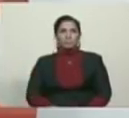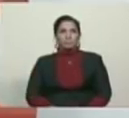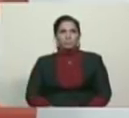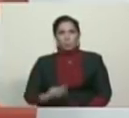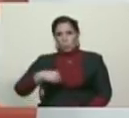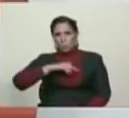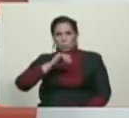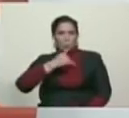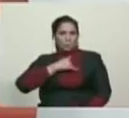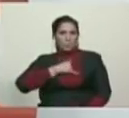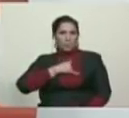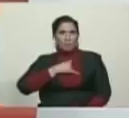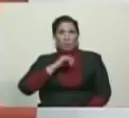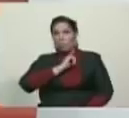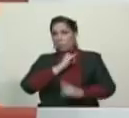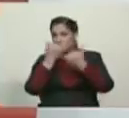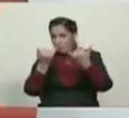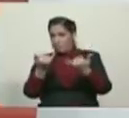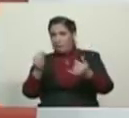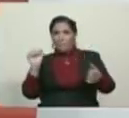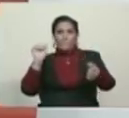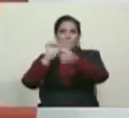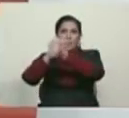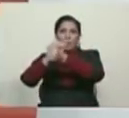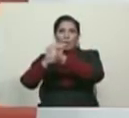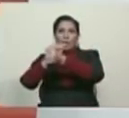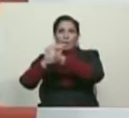Ya está detenido la persona que dirigía